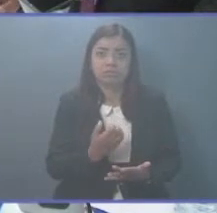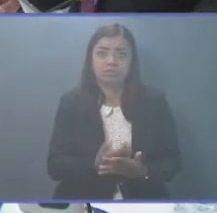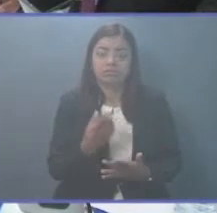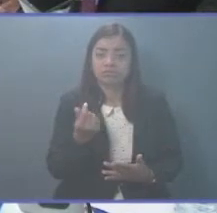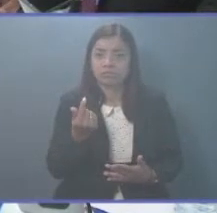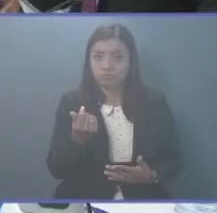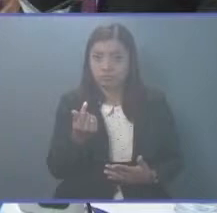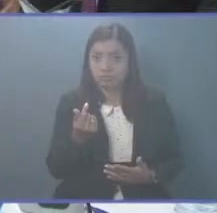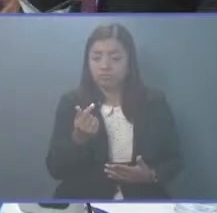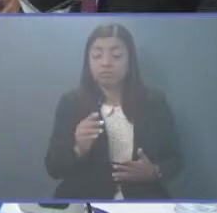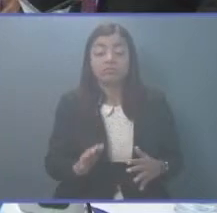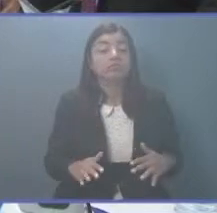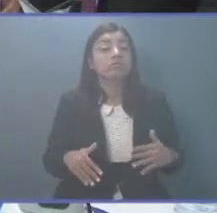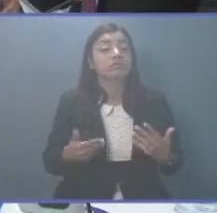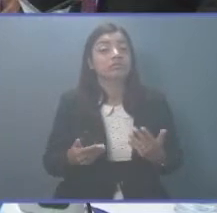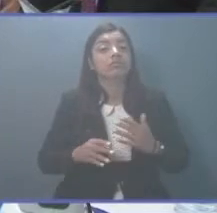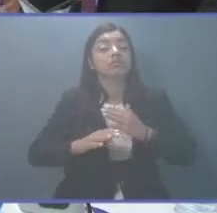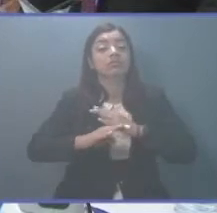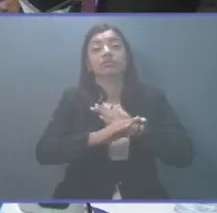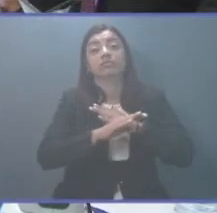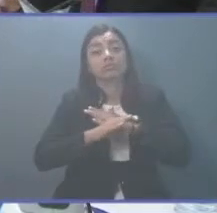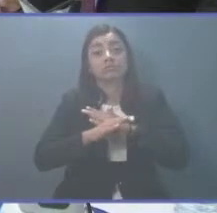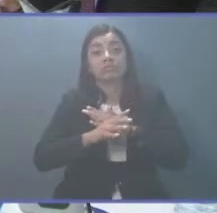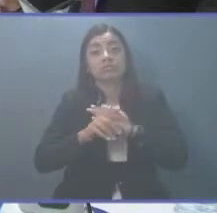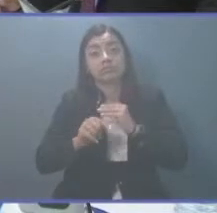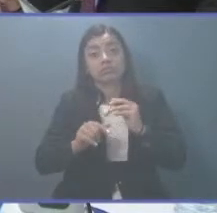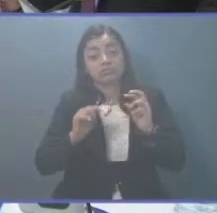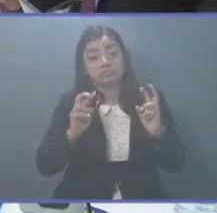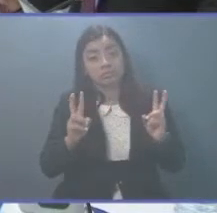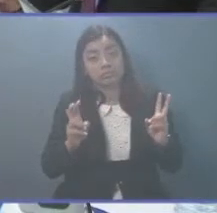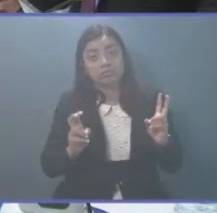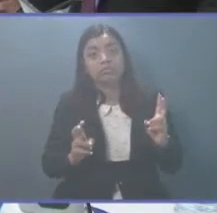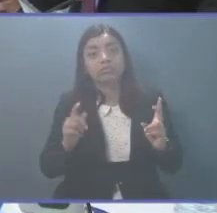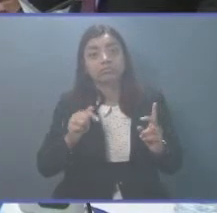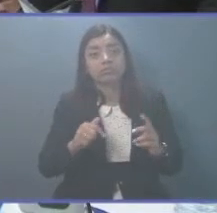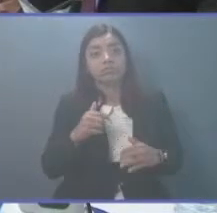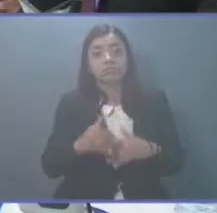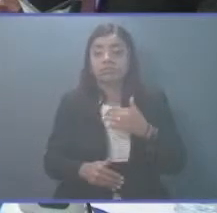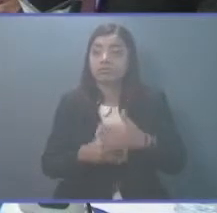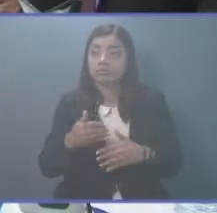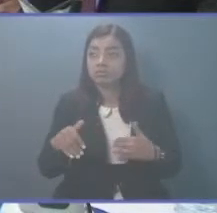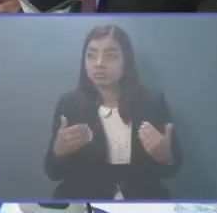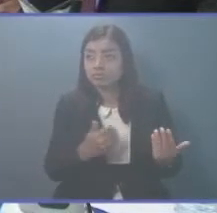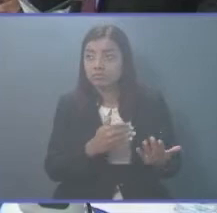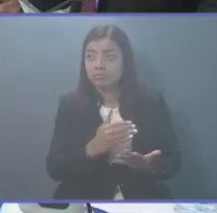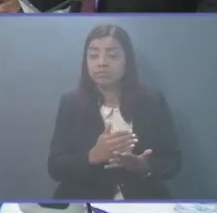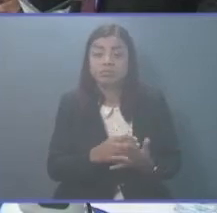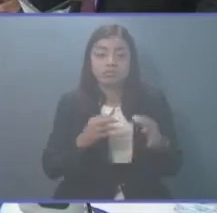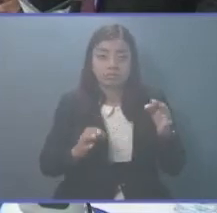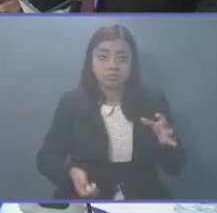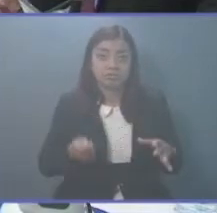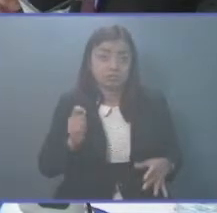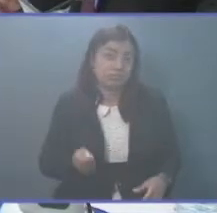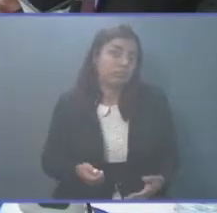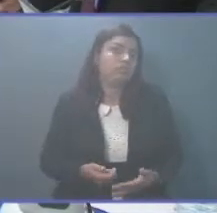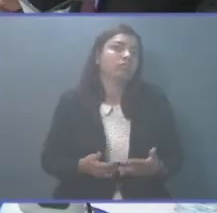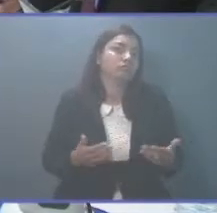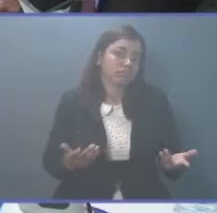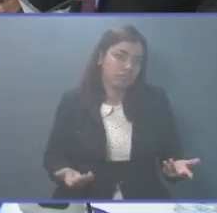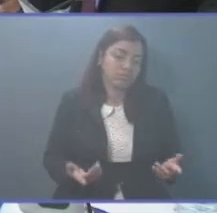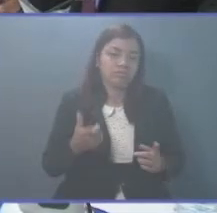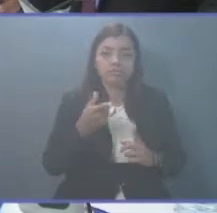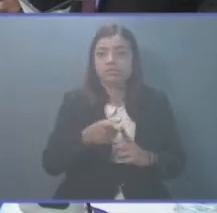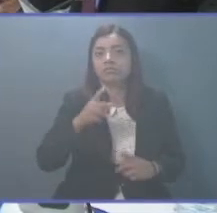económica para evitar comparecencia de estos dentro del proceso judicial. O sea, un